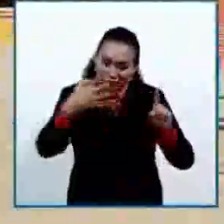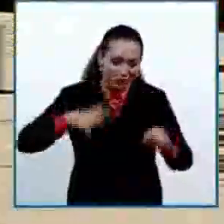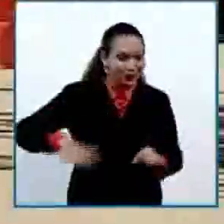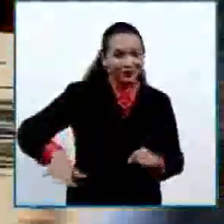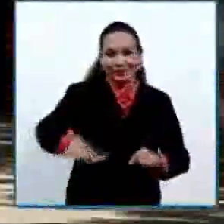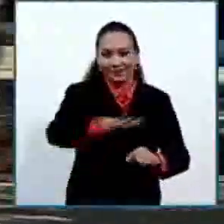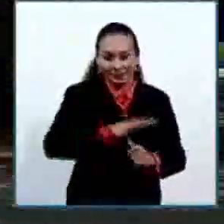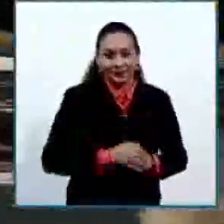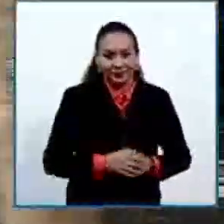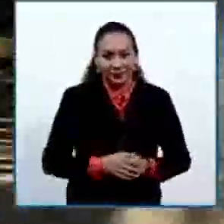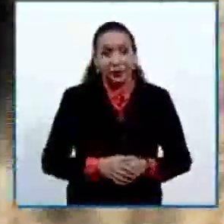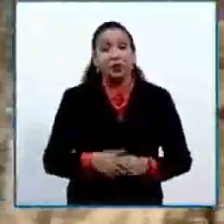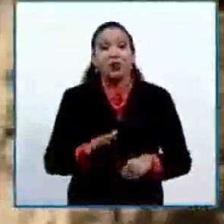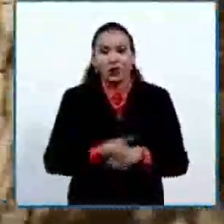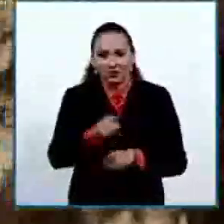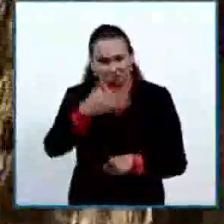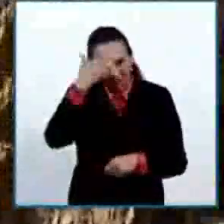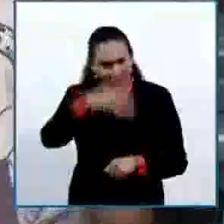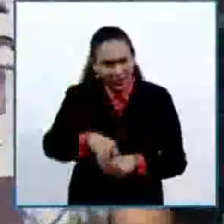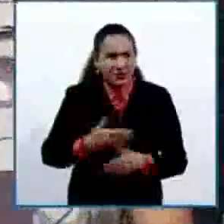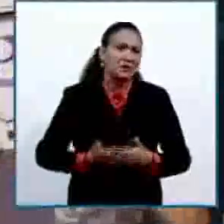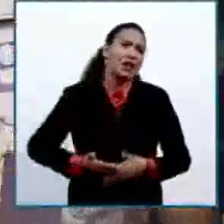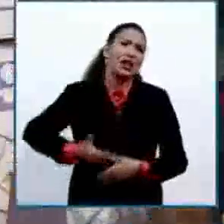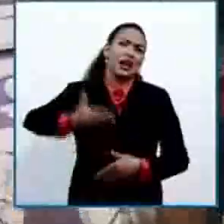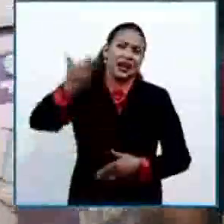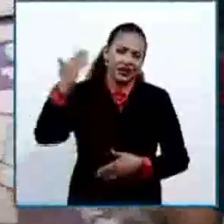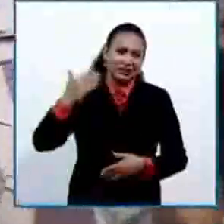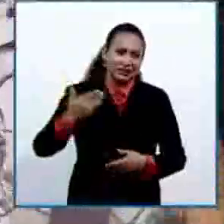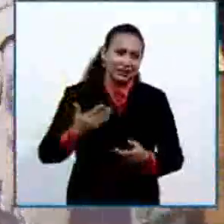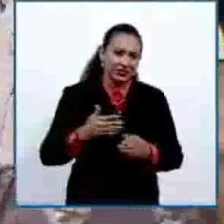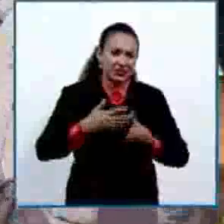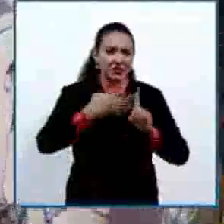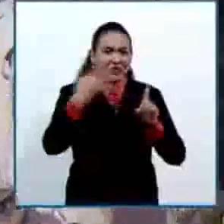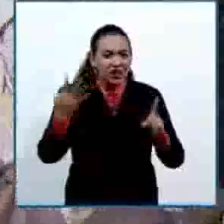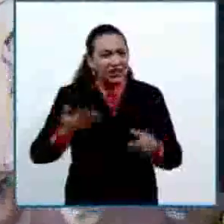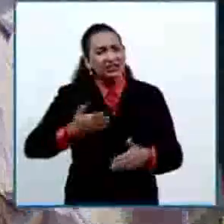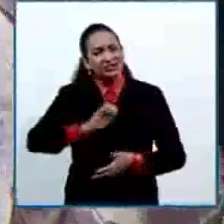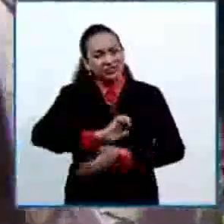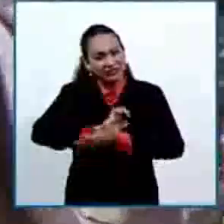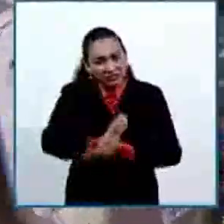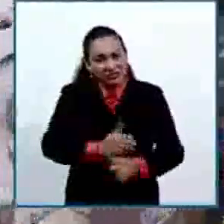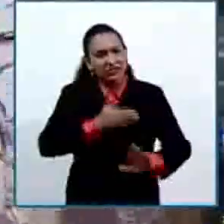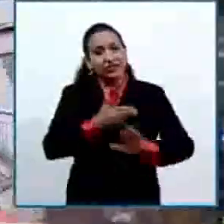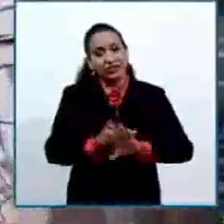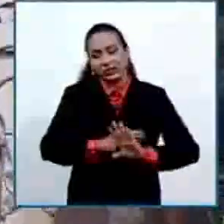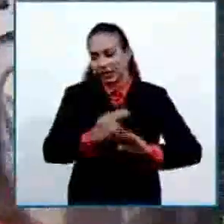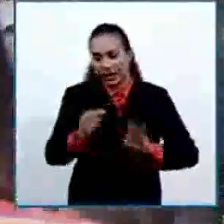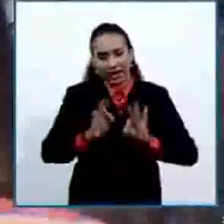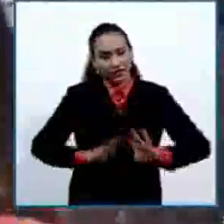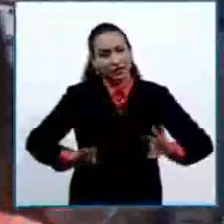diversidad sexual que históricamente, informan, ha prevalecido en las actuaciones de los